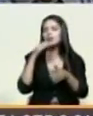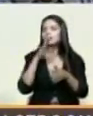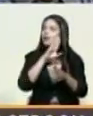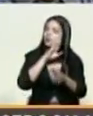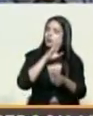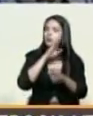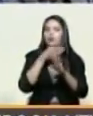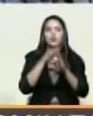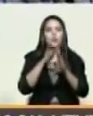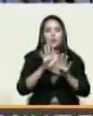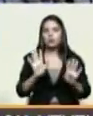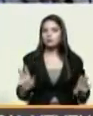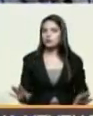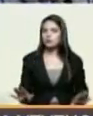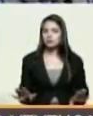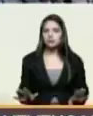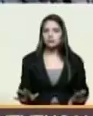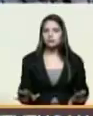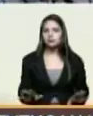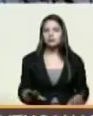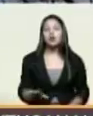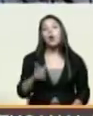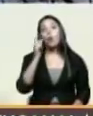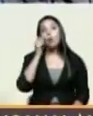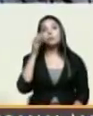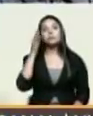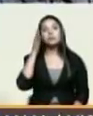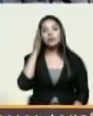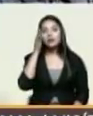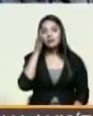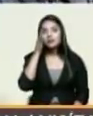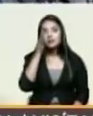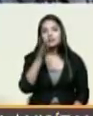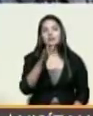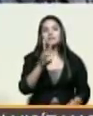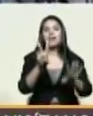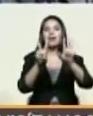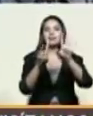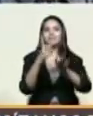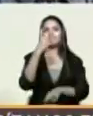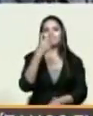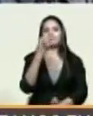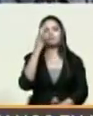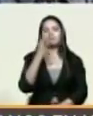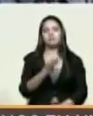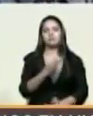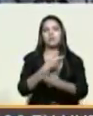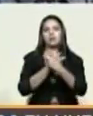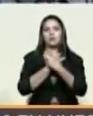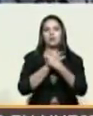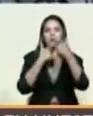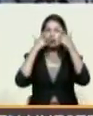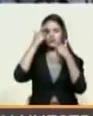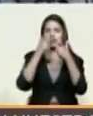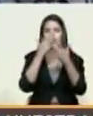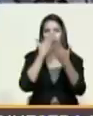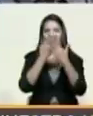se acostara, Eliezer Otaiza estaba a las 7 de la mañana en el cuartel de la montaña,